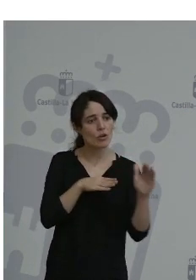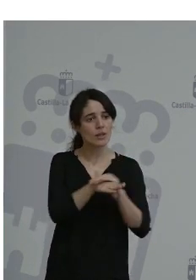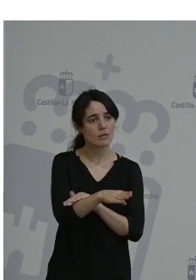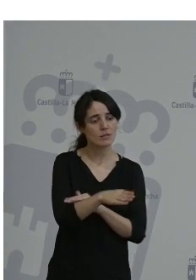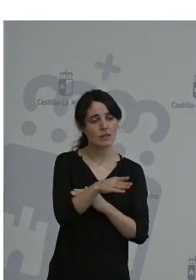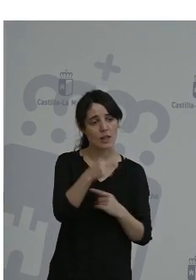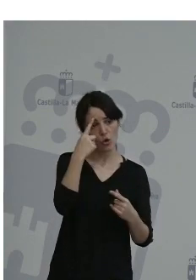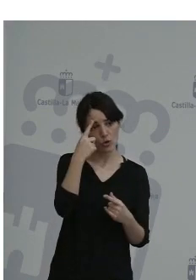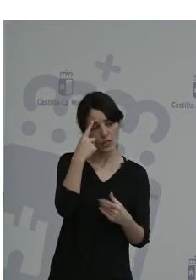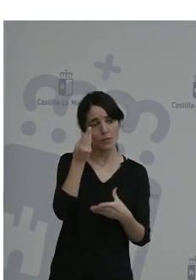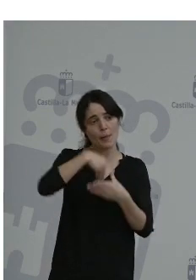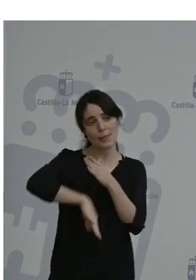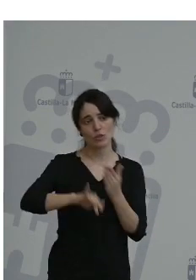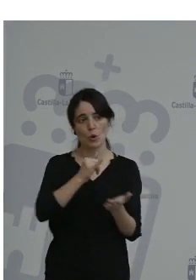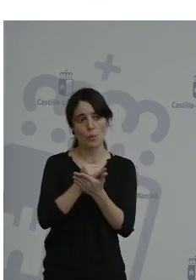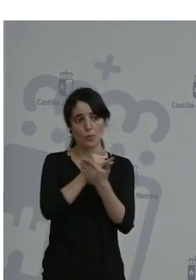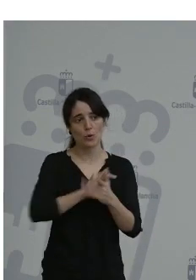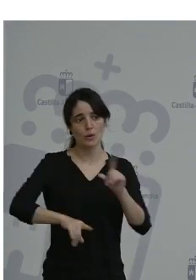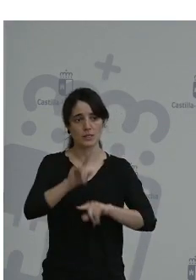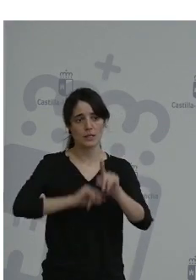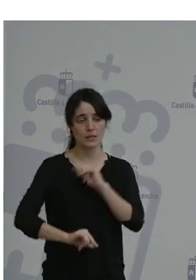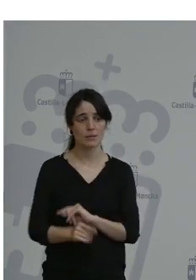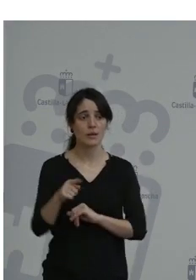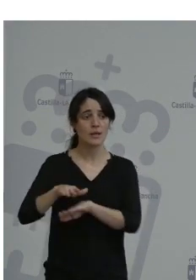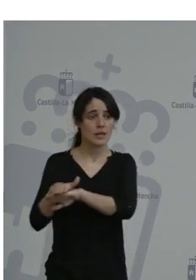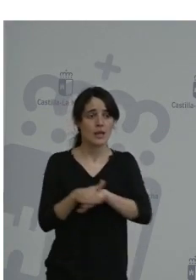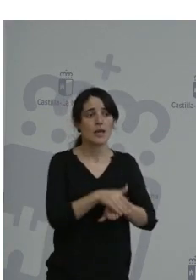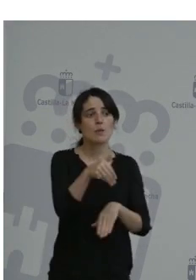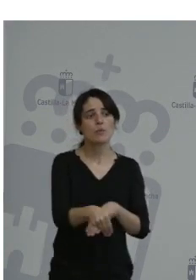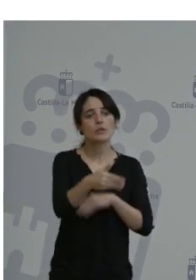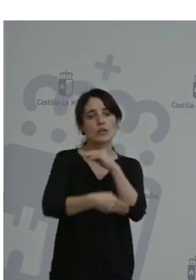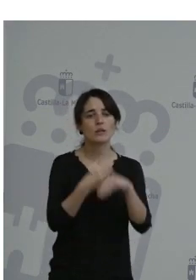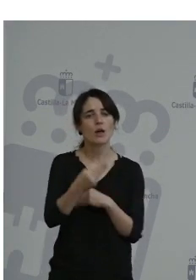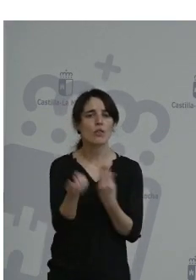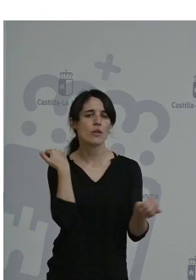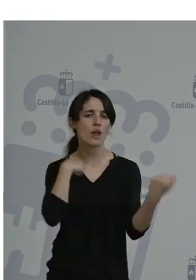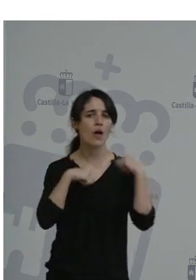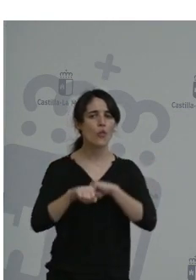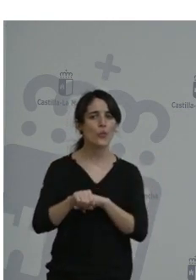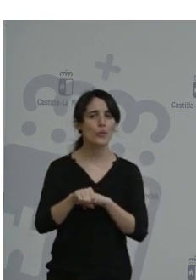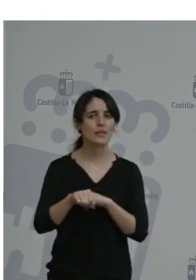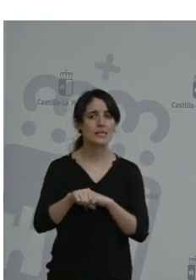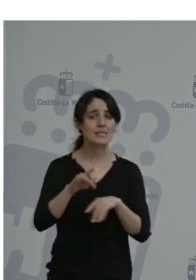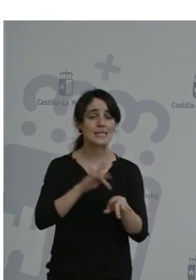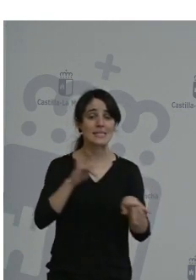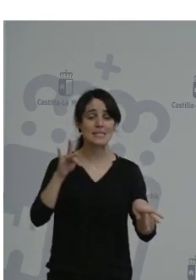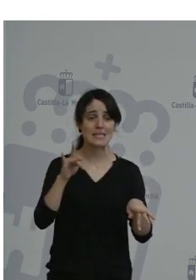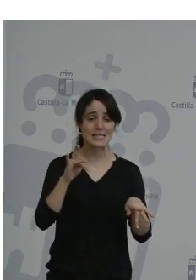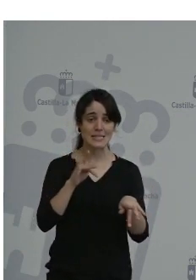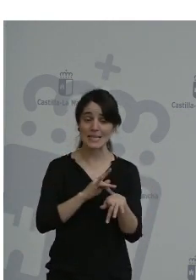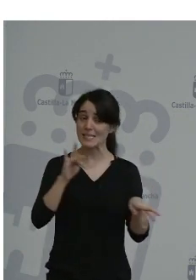selectivas y muy importante también realizar acciones de sensibilización